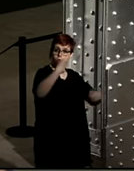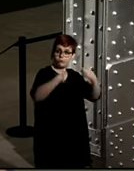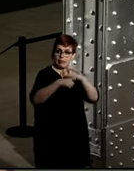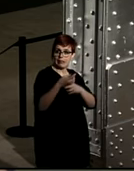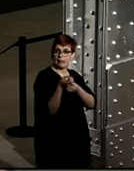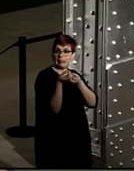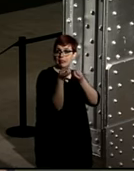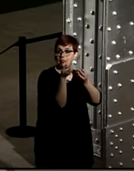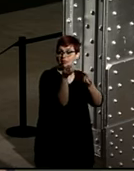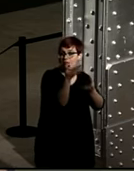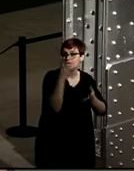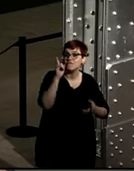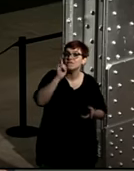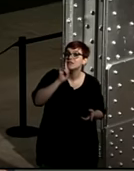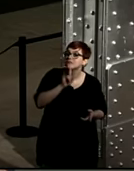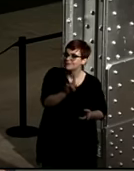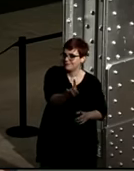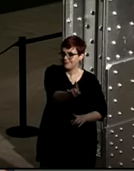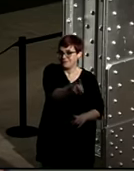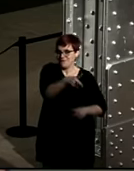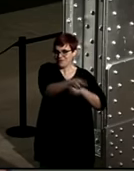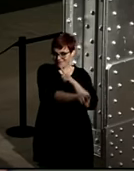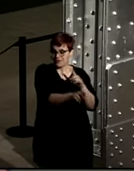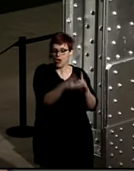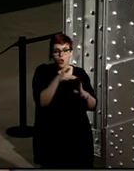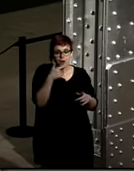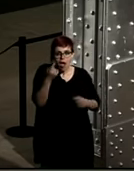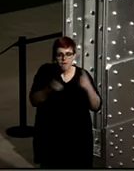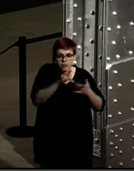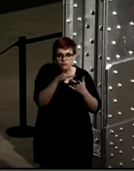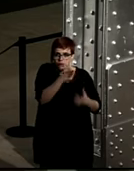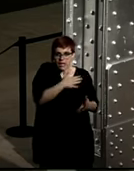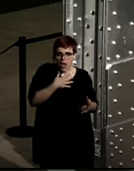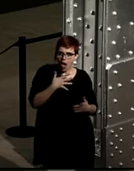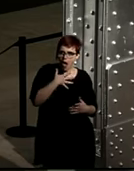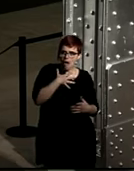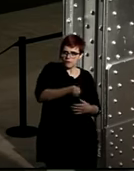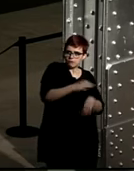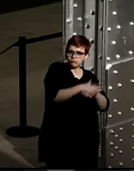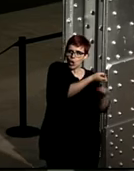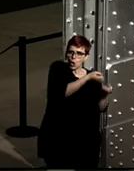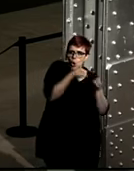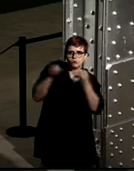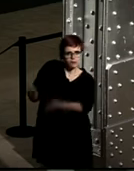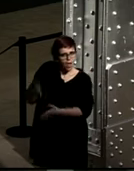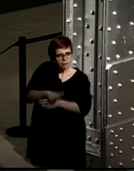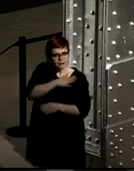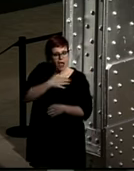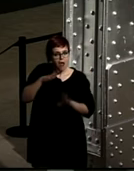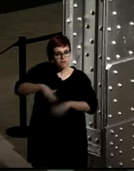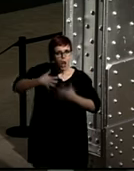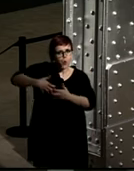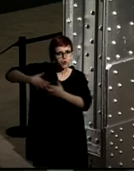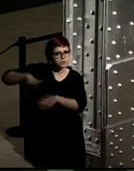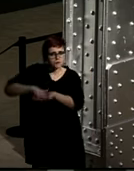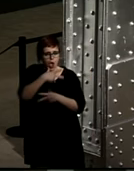ya estás en el proyecto y ya no tienes marcha atrás, tú eres capaz de todo en la vida por contar esa historia. Bueno, me ha pasado a mí. O sea que